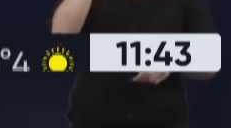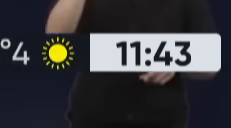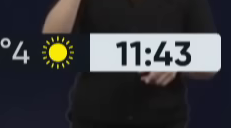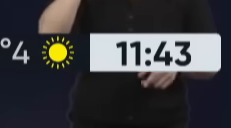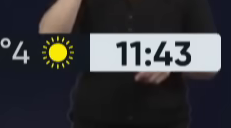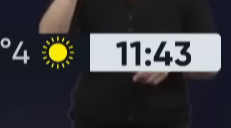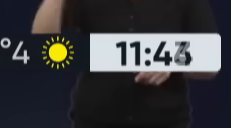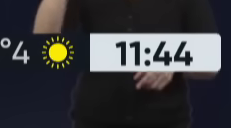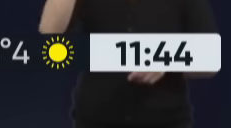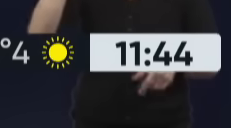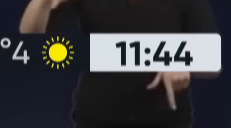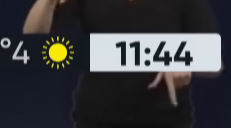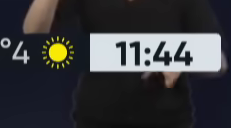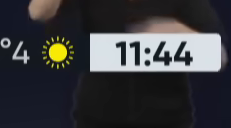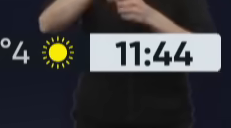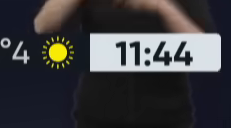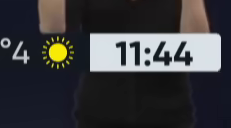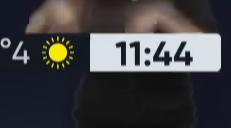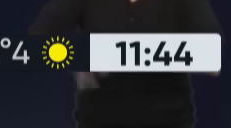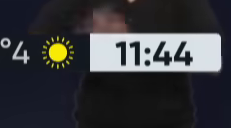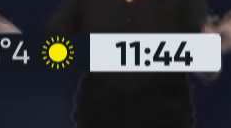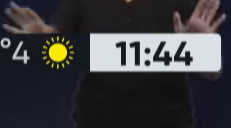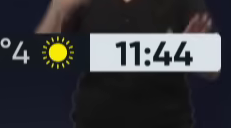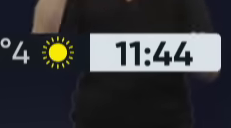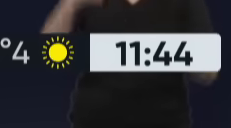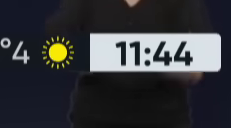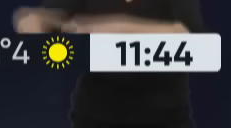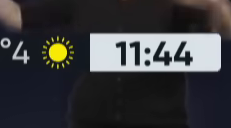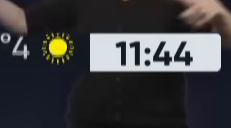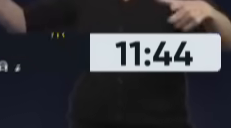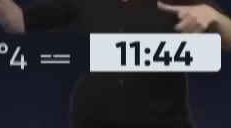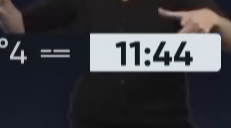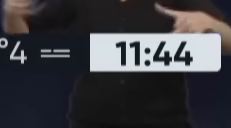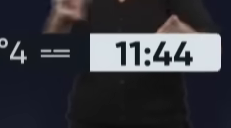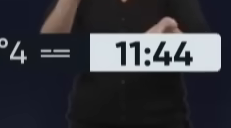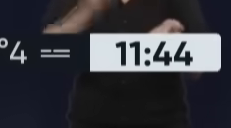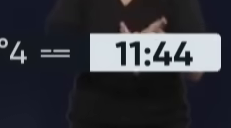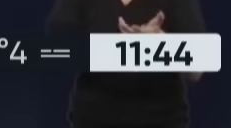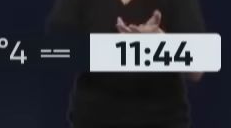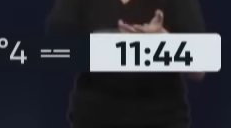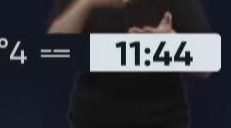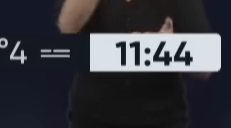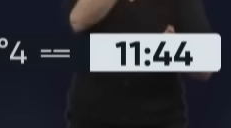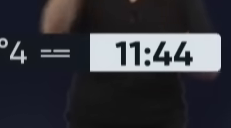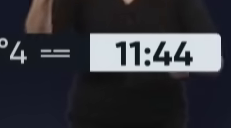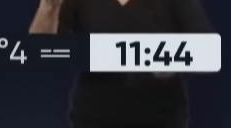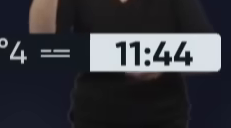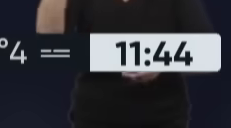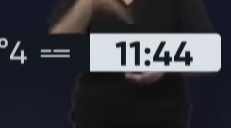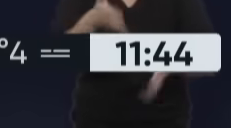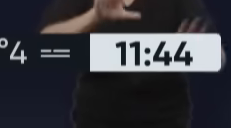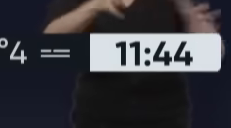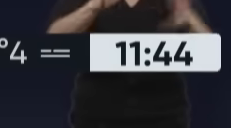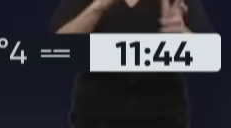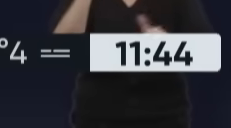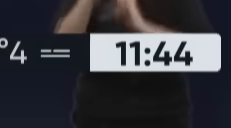Garraham es lo contrario, ¿no? O sea, tenés por cada, repito, 66%, para hacértelo en la